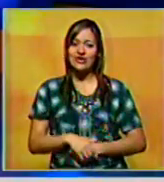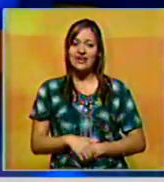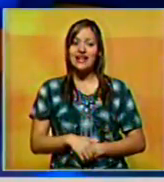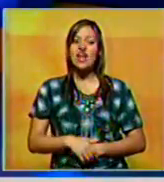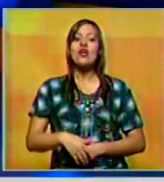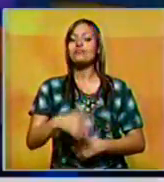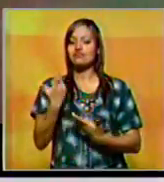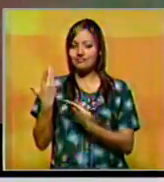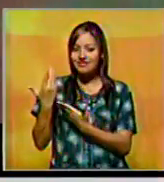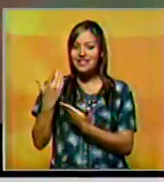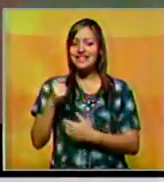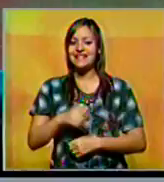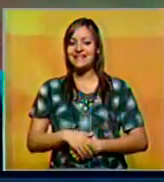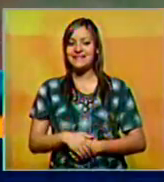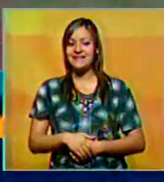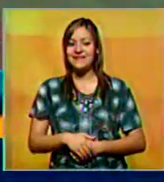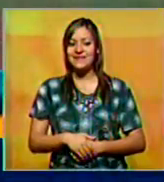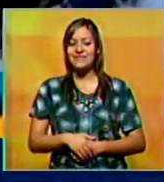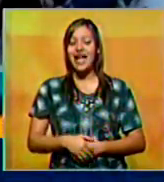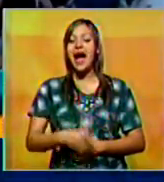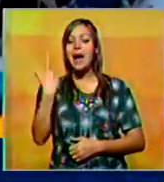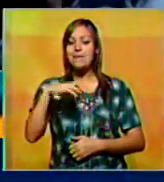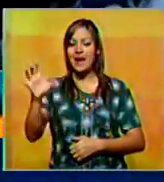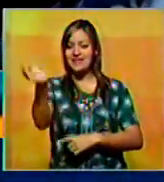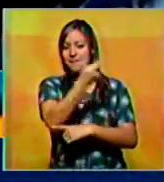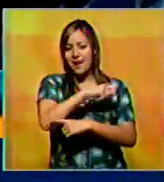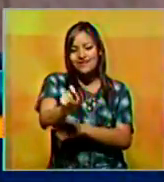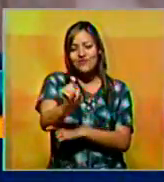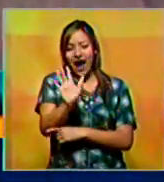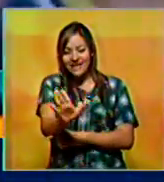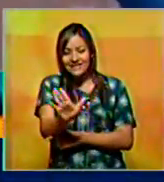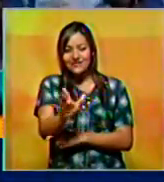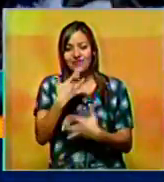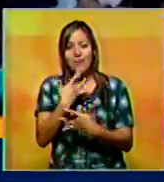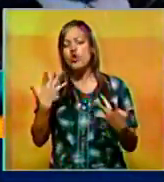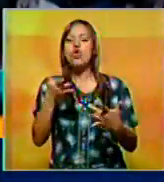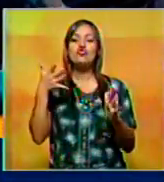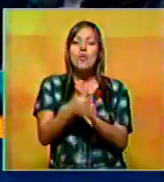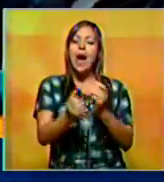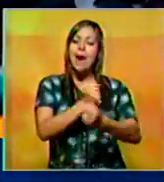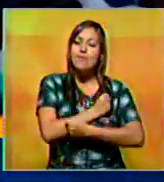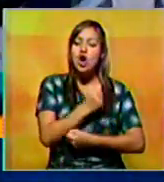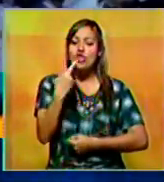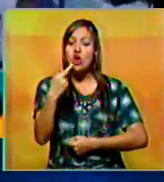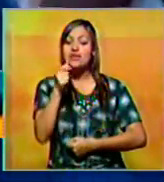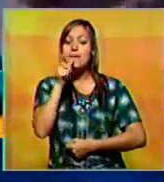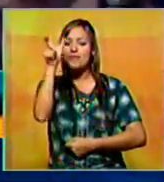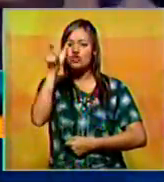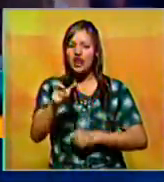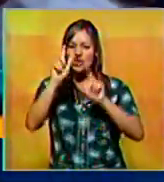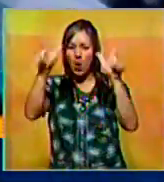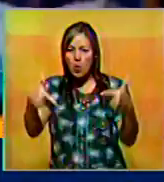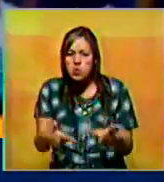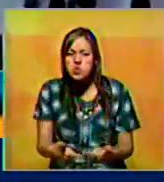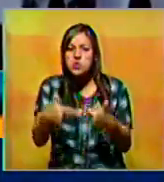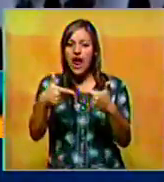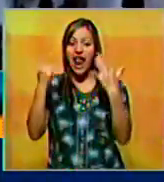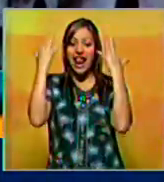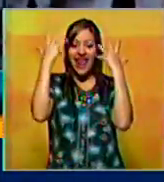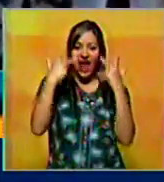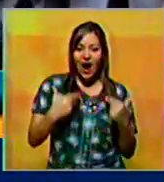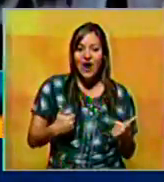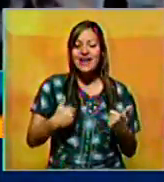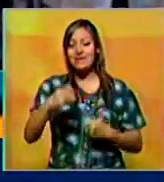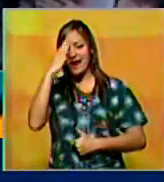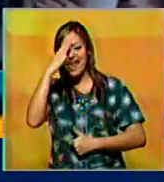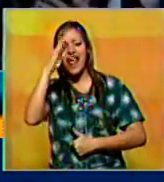en el Diamante. En un país beisbolero como el nuestro se relata la relación amorosa entre dos fanáticos de los eternos rivales, los Leones del Caracas